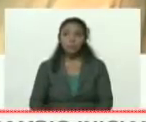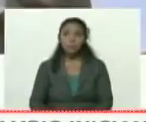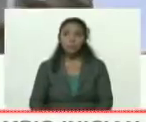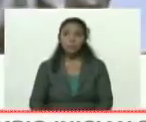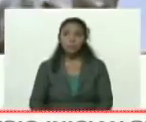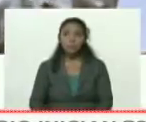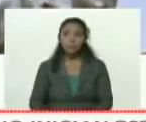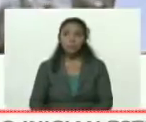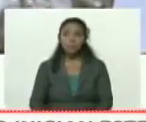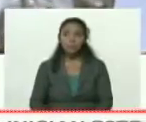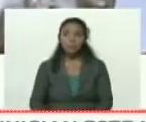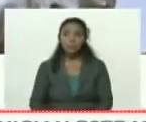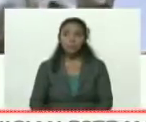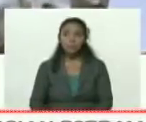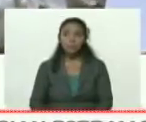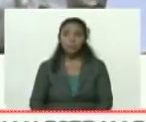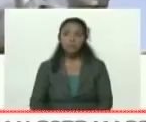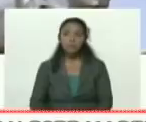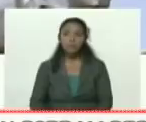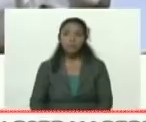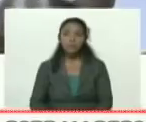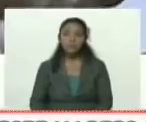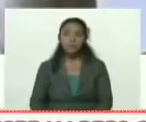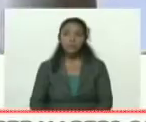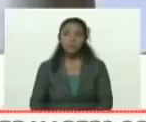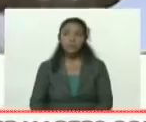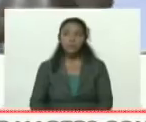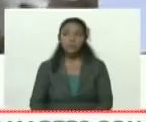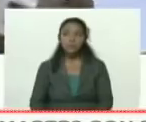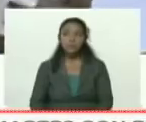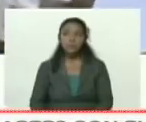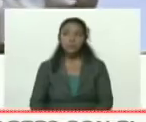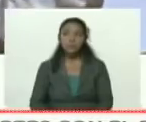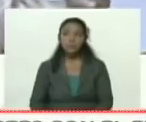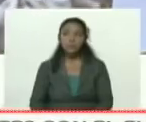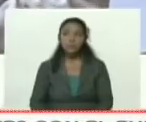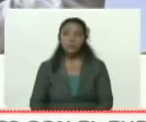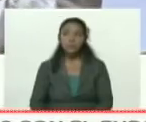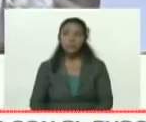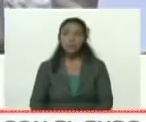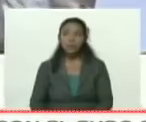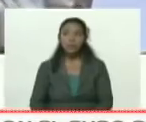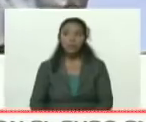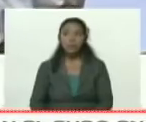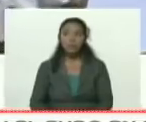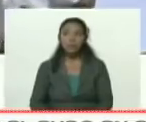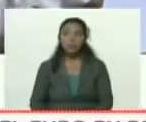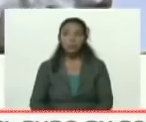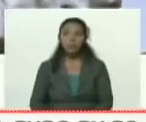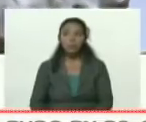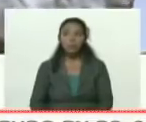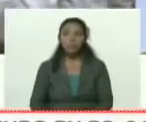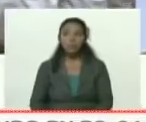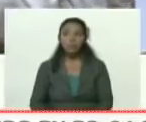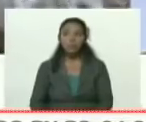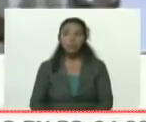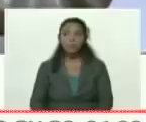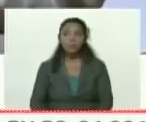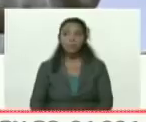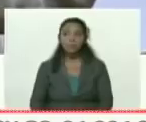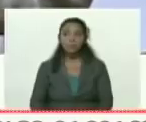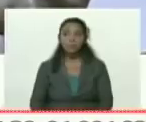porque como me llamaron así de repente, pues yo lo que tenía... Este es un texto que lo escribió una muchacha que lo tomó de un